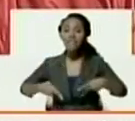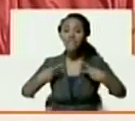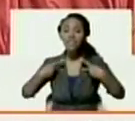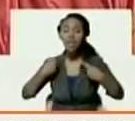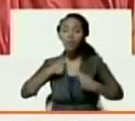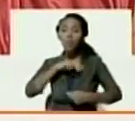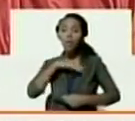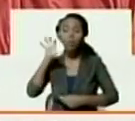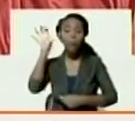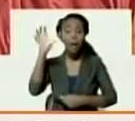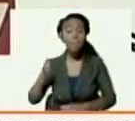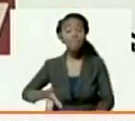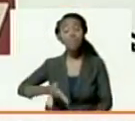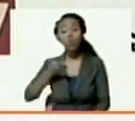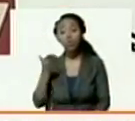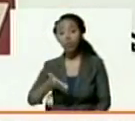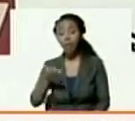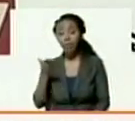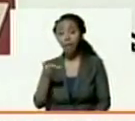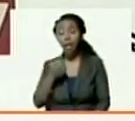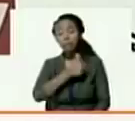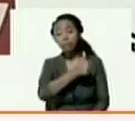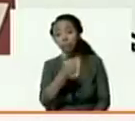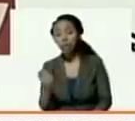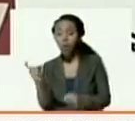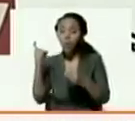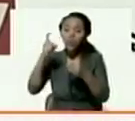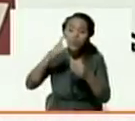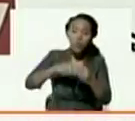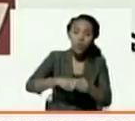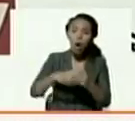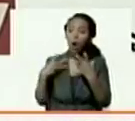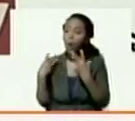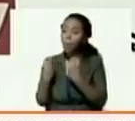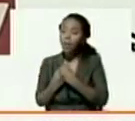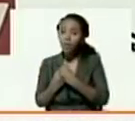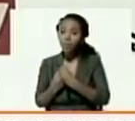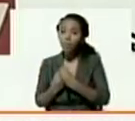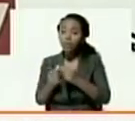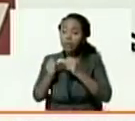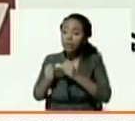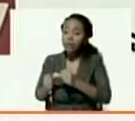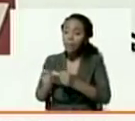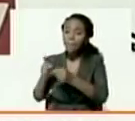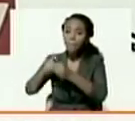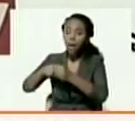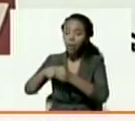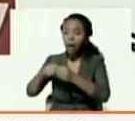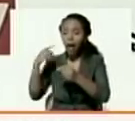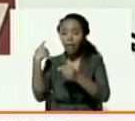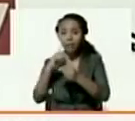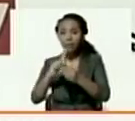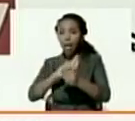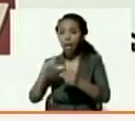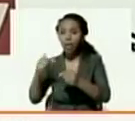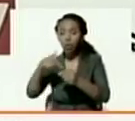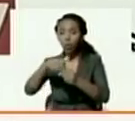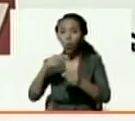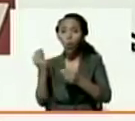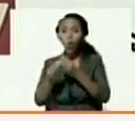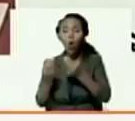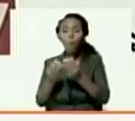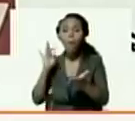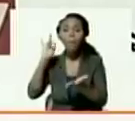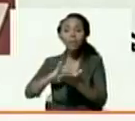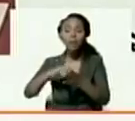y es importante. Cada vez que se inscriba un compañero, quedará pues registrado como militante del